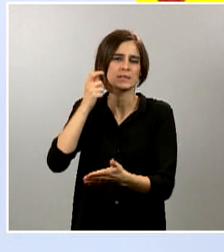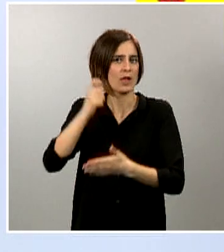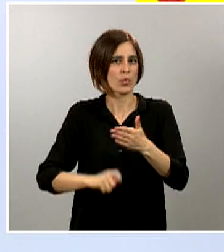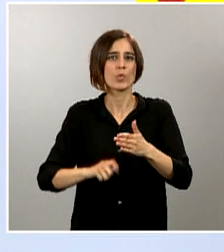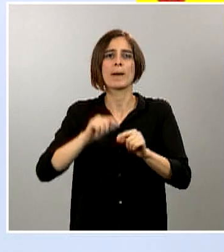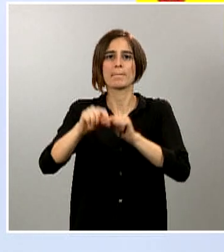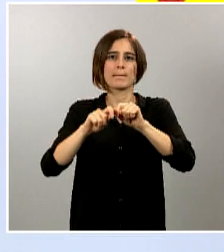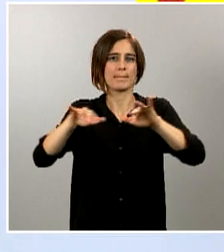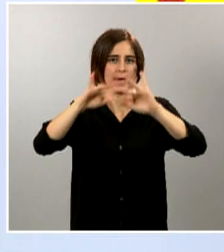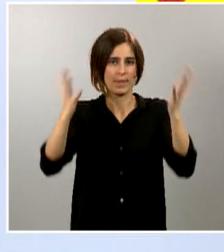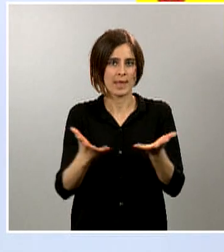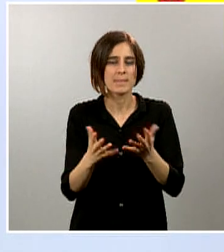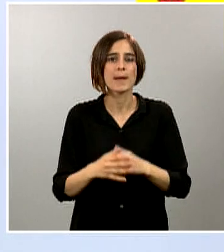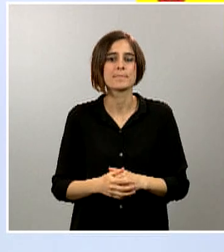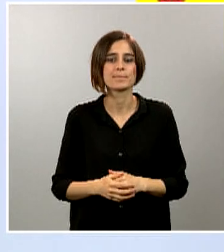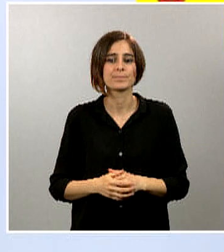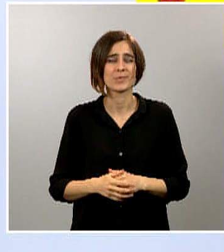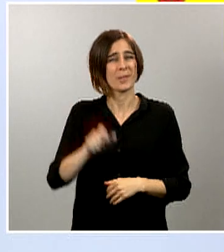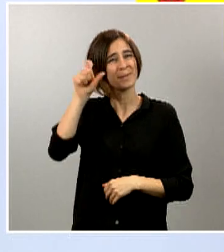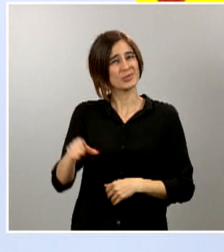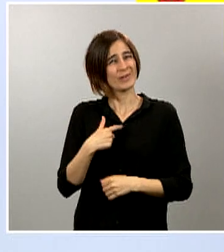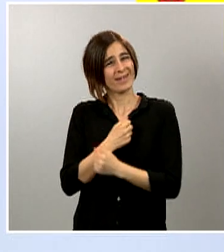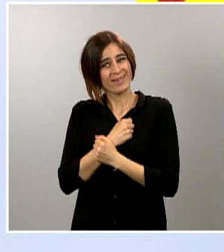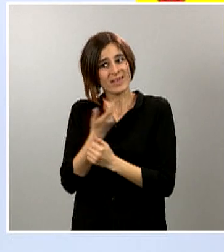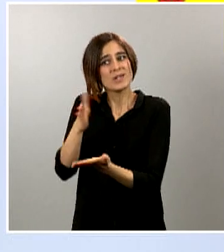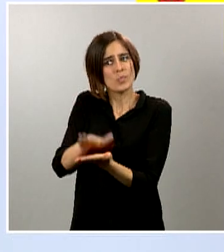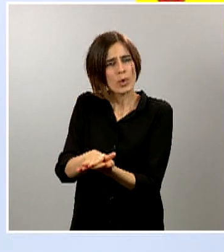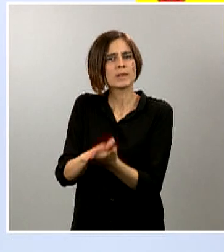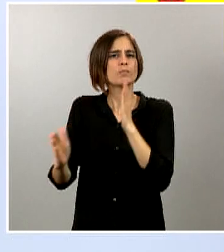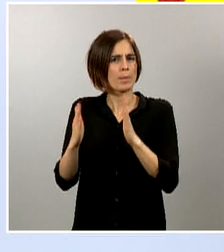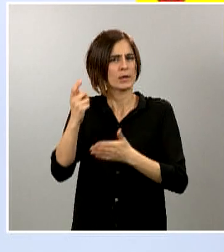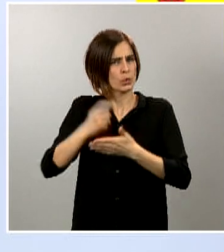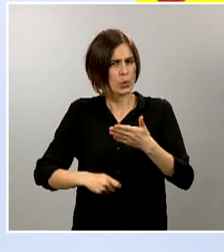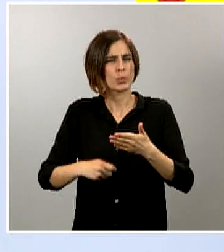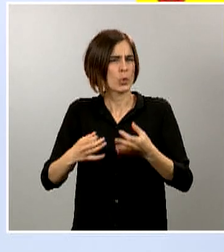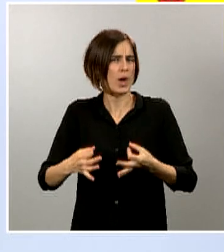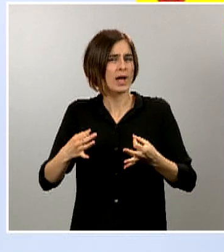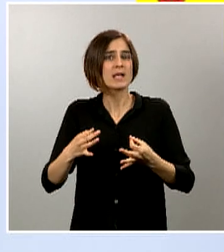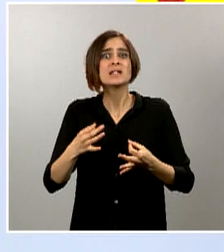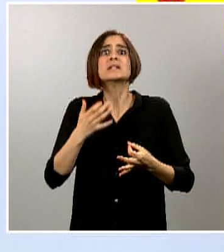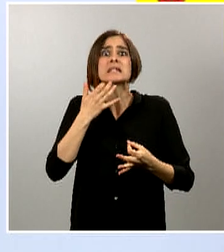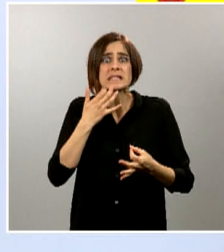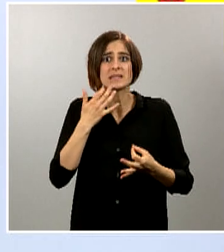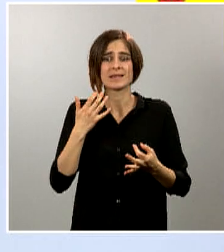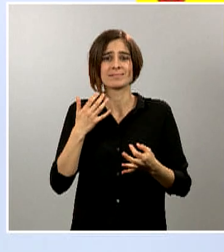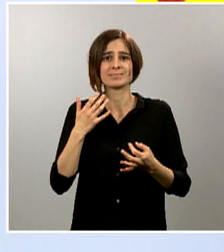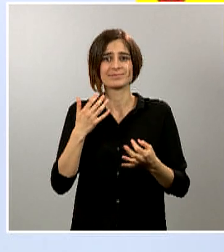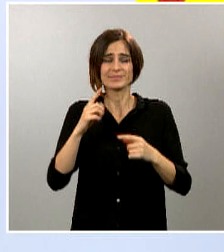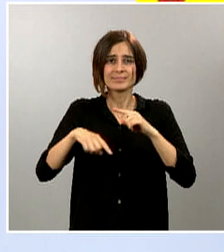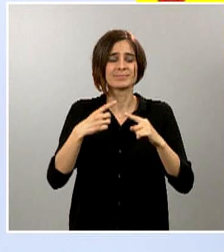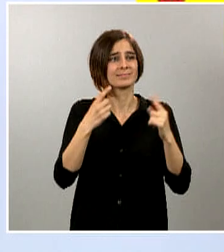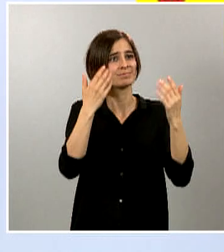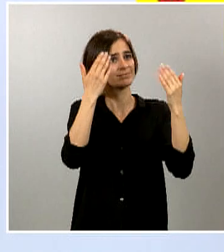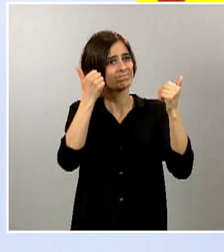un momento duro y aún es más todavía si no podemos celebrar la despedida y el duelo en condiciones de